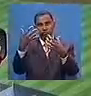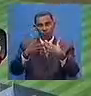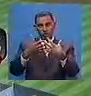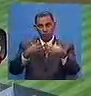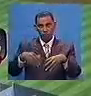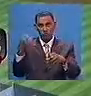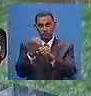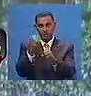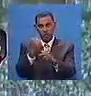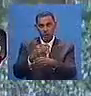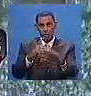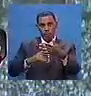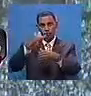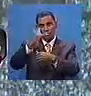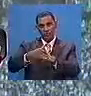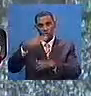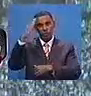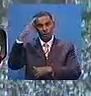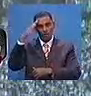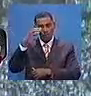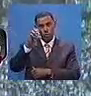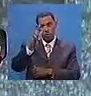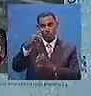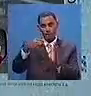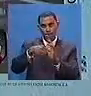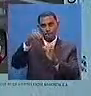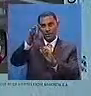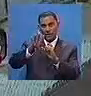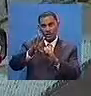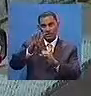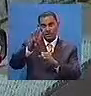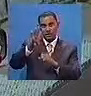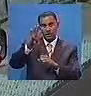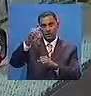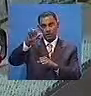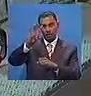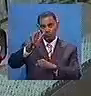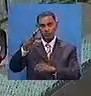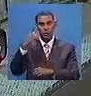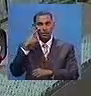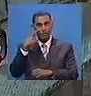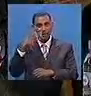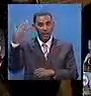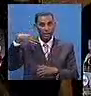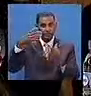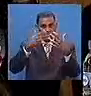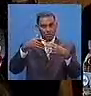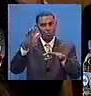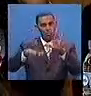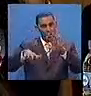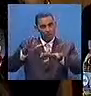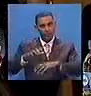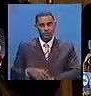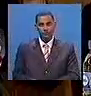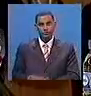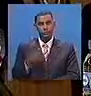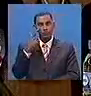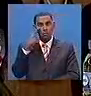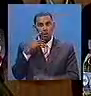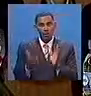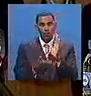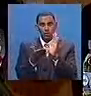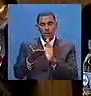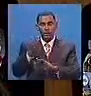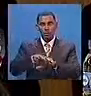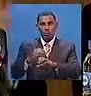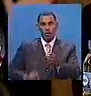proyecto. Yo asumo que es para el 2014, como el proyecto este que viste en los Estados Unidos. Y es ambicioso y es interesante porque cuento con el apoyo